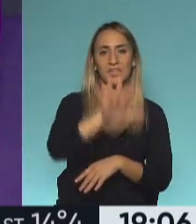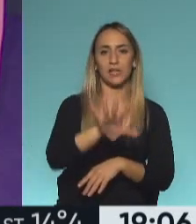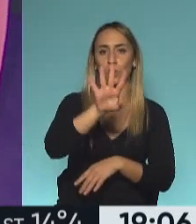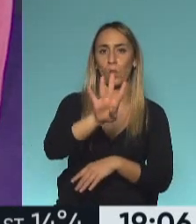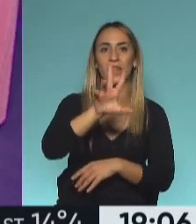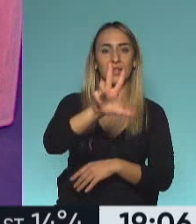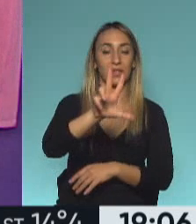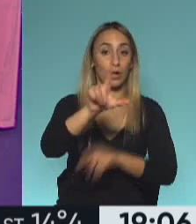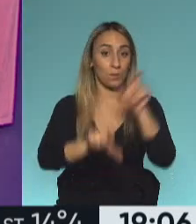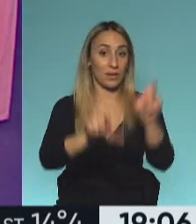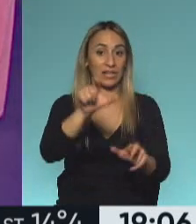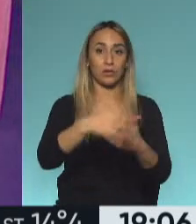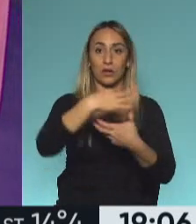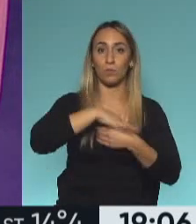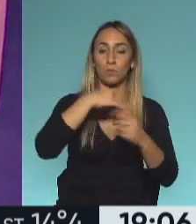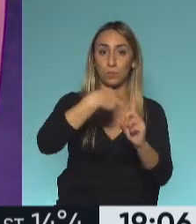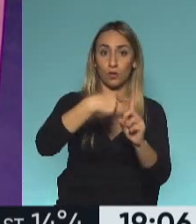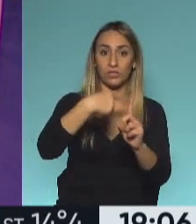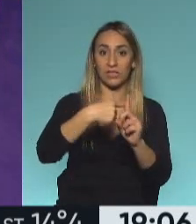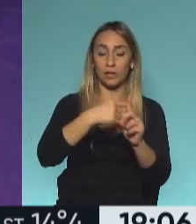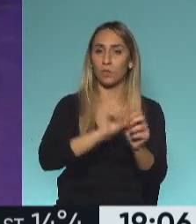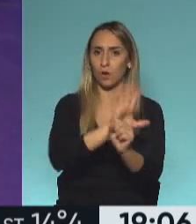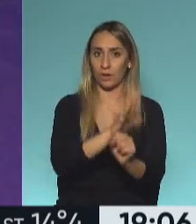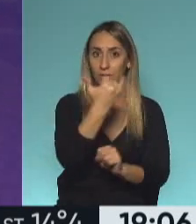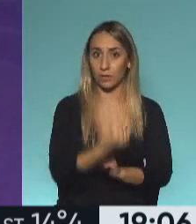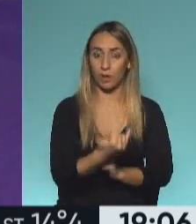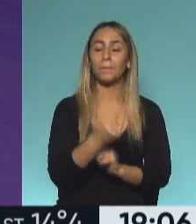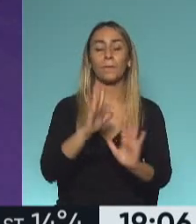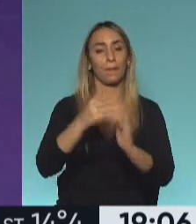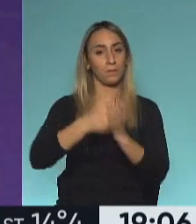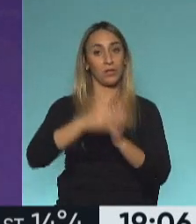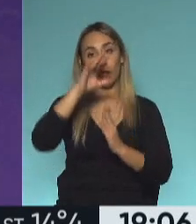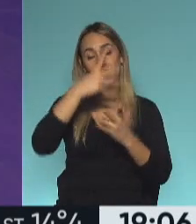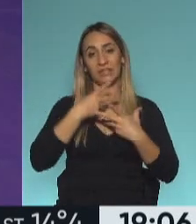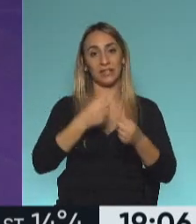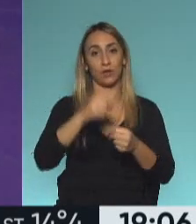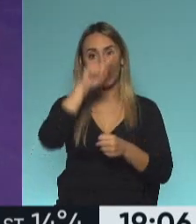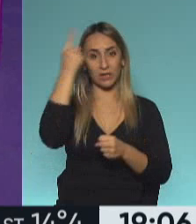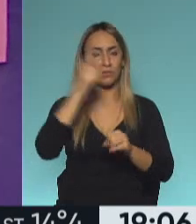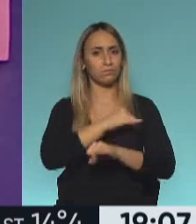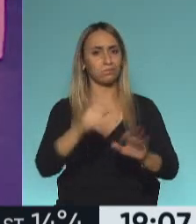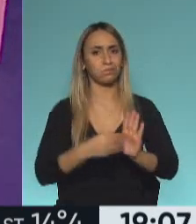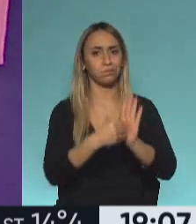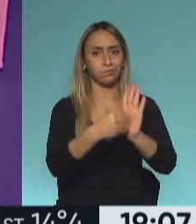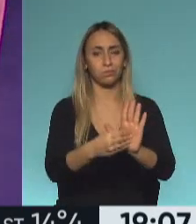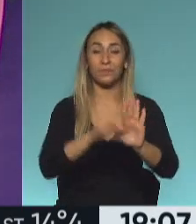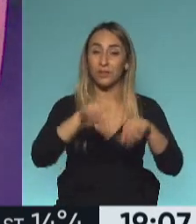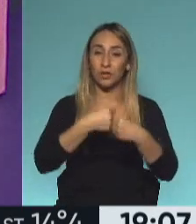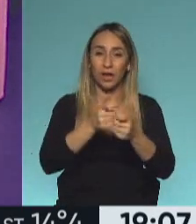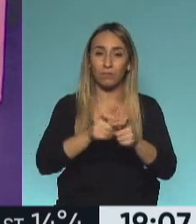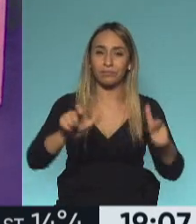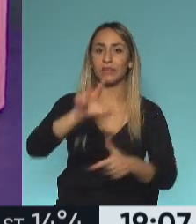35.543 son los casos positivos de COVID presentados por el Ministerio de Salud de la Nación, por lo que Argentina ya ascendió en su lista